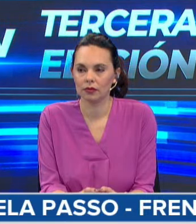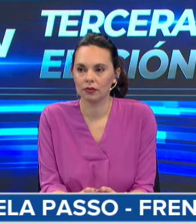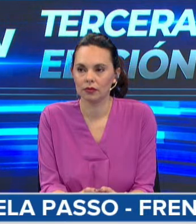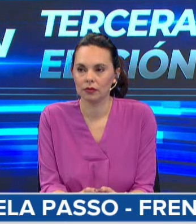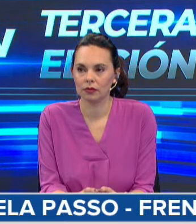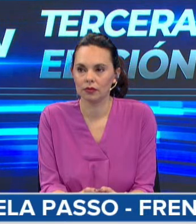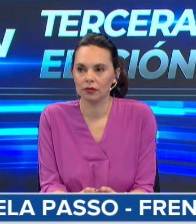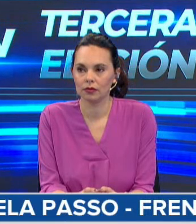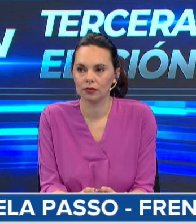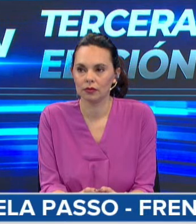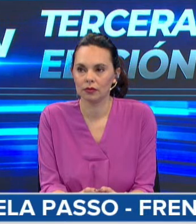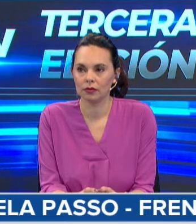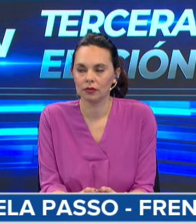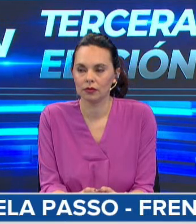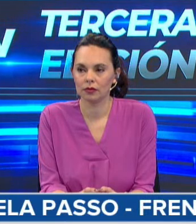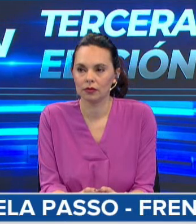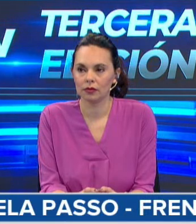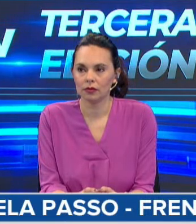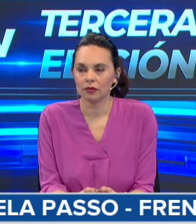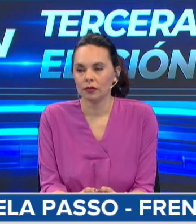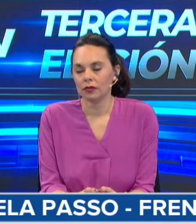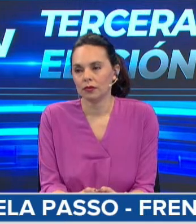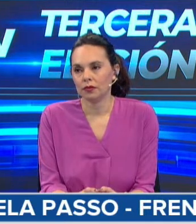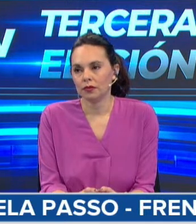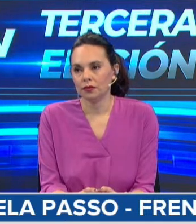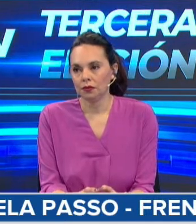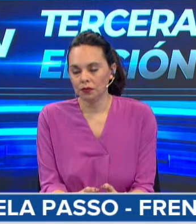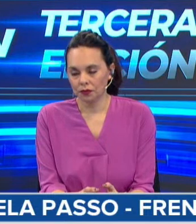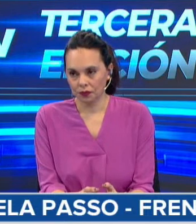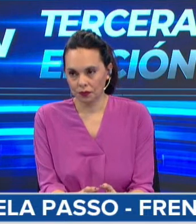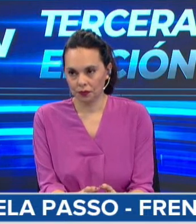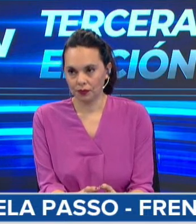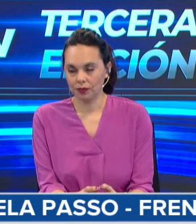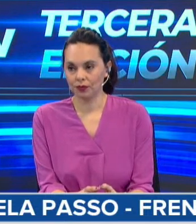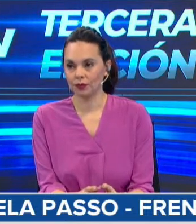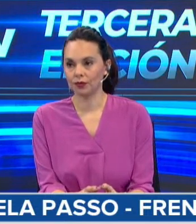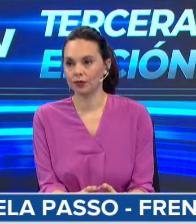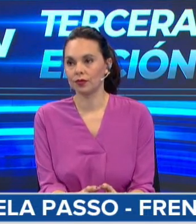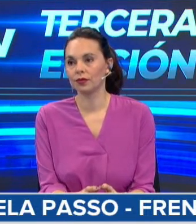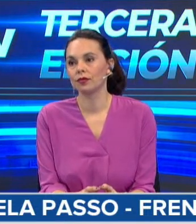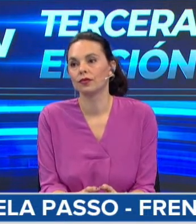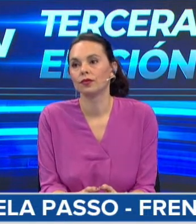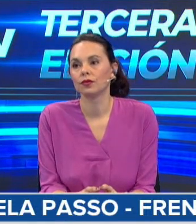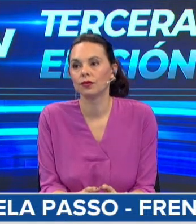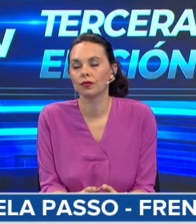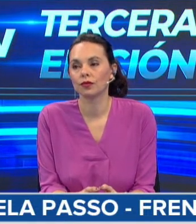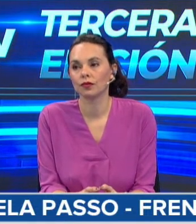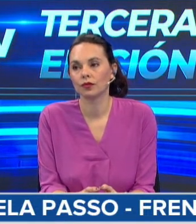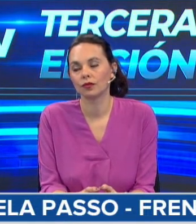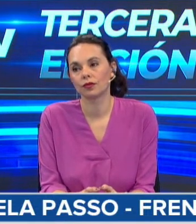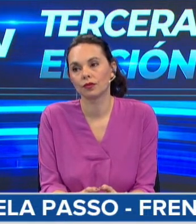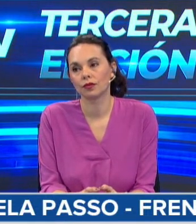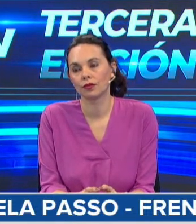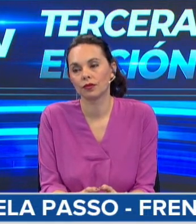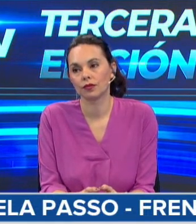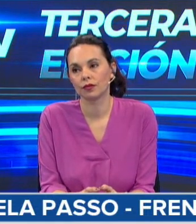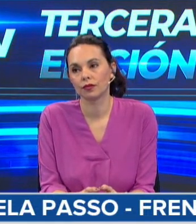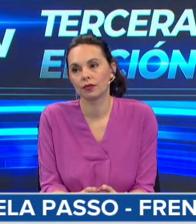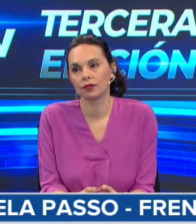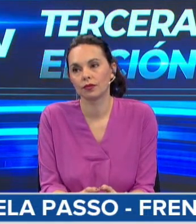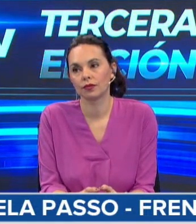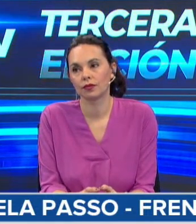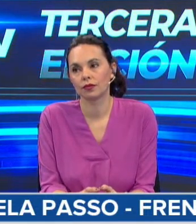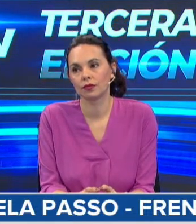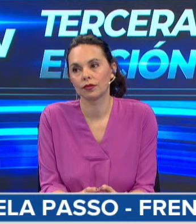Vaca Muerta, el gasoducto Néstor Kirchner, el desarrollo del litio, que son todas cuestiones que van avanzando y que de